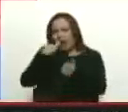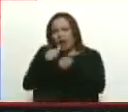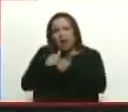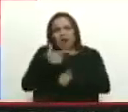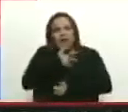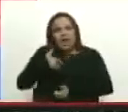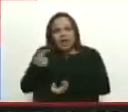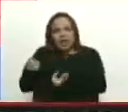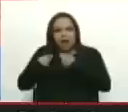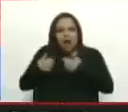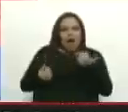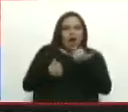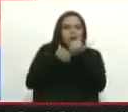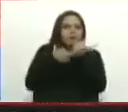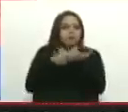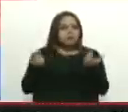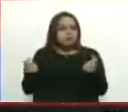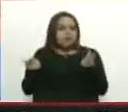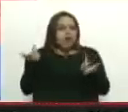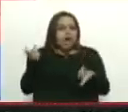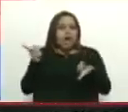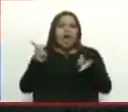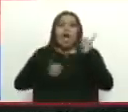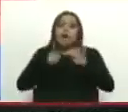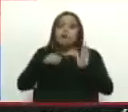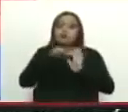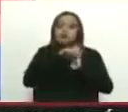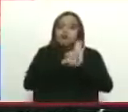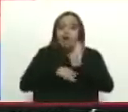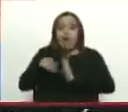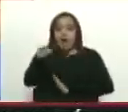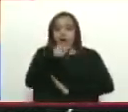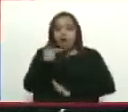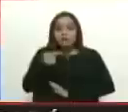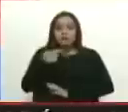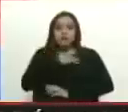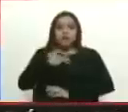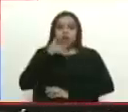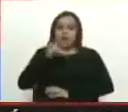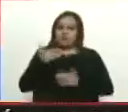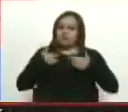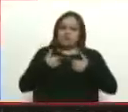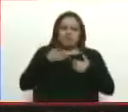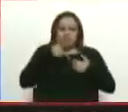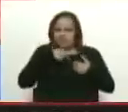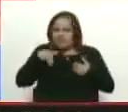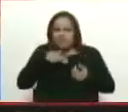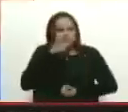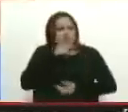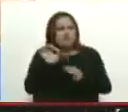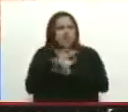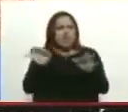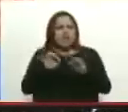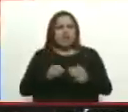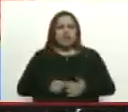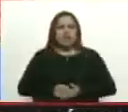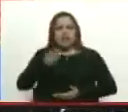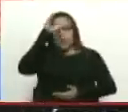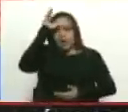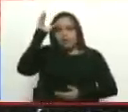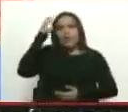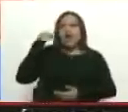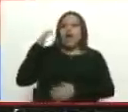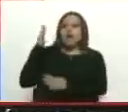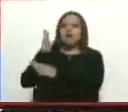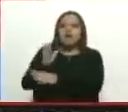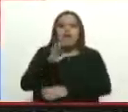beneficiados con una medida que, según ellos, la tenemos nosotros. Nosotros no tenemos nada de eso. Capriles está sancionado por 15